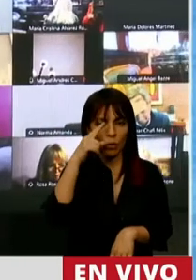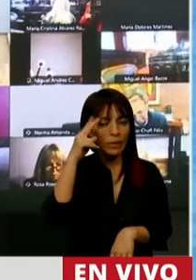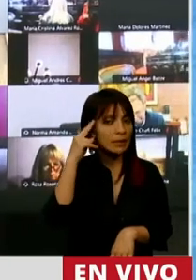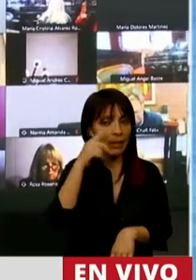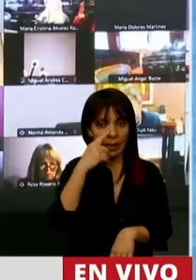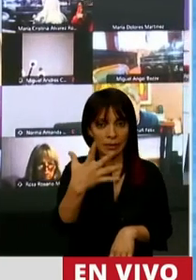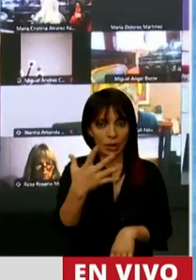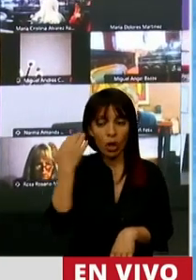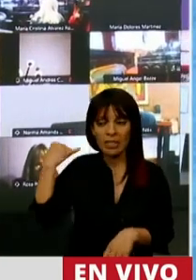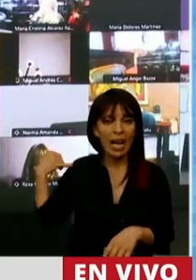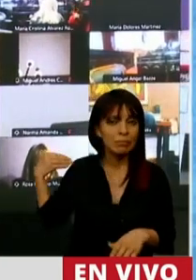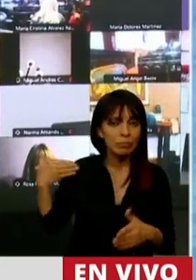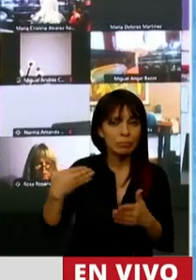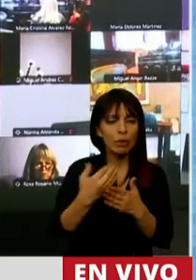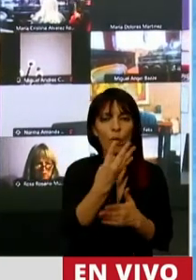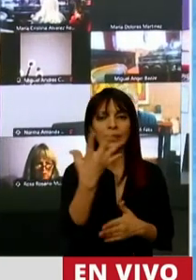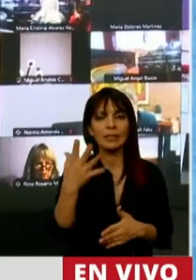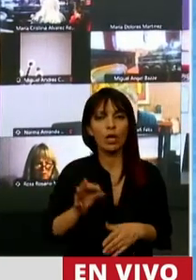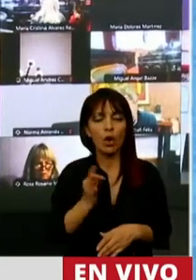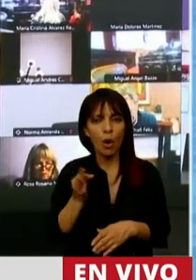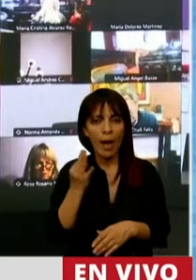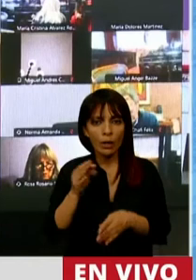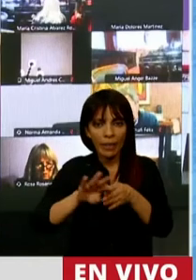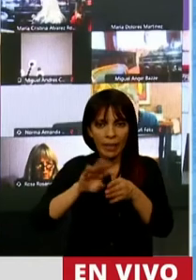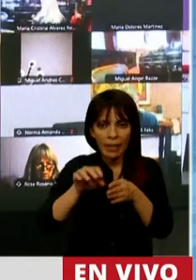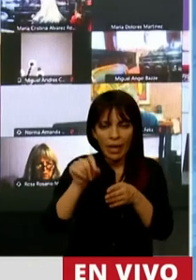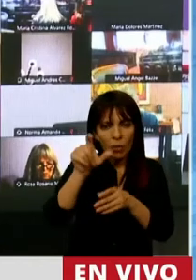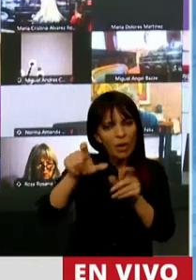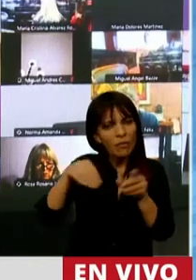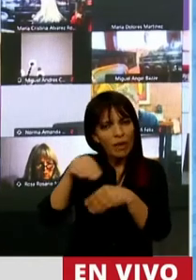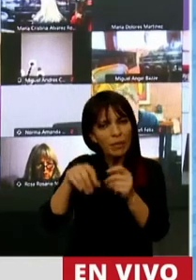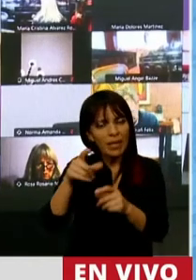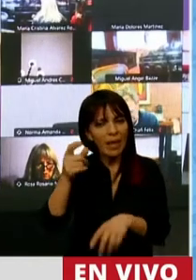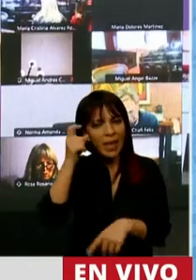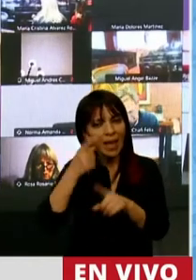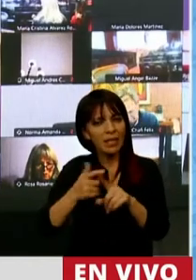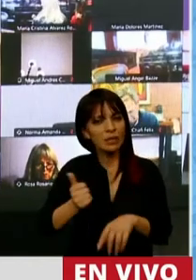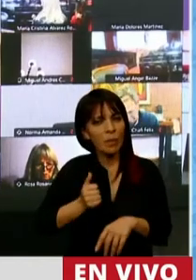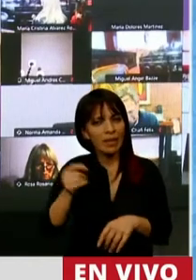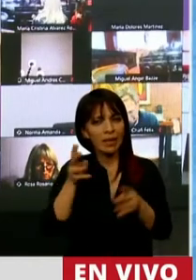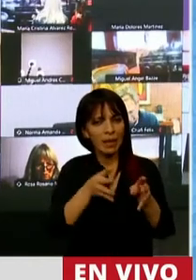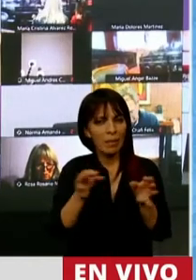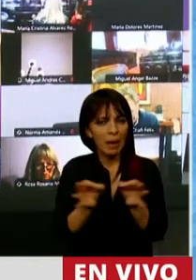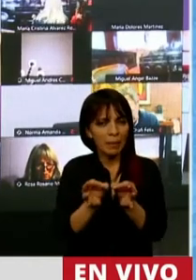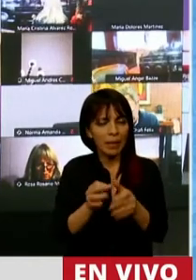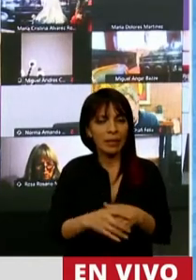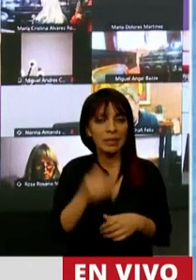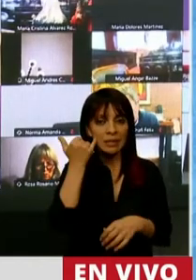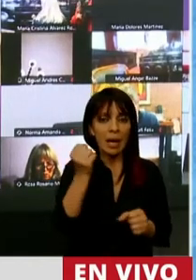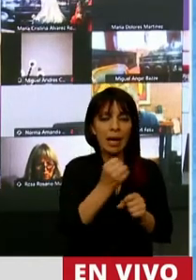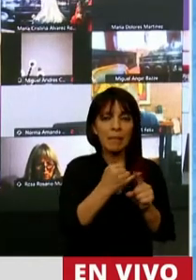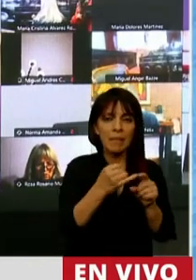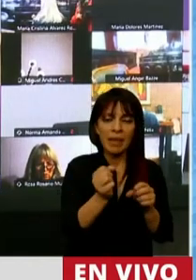45 años han pasado y esta democracia tiene una deuda pendiente con esos familiares. No solo tuvo media sanción en diputados, sino que